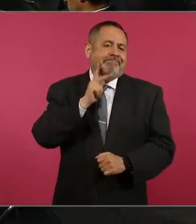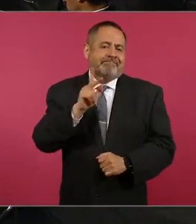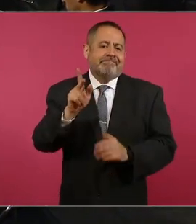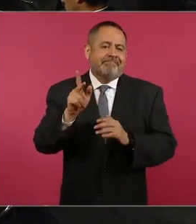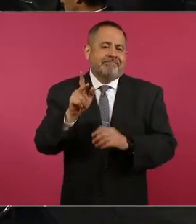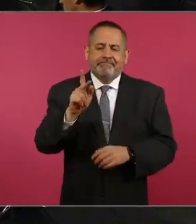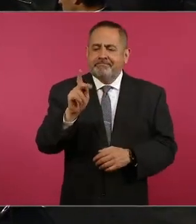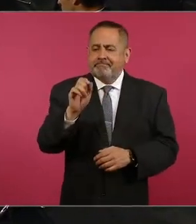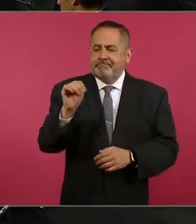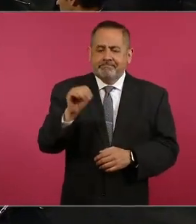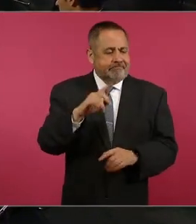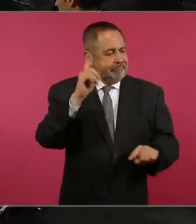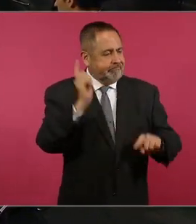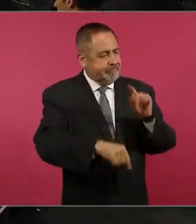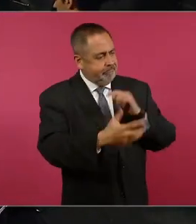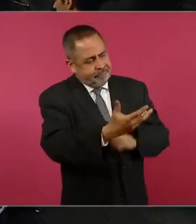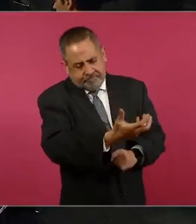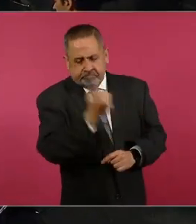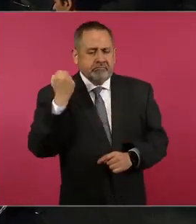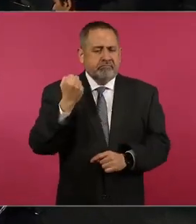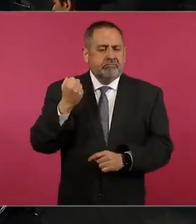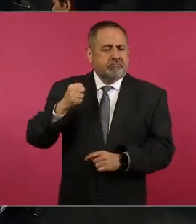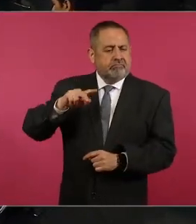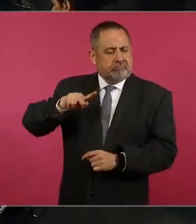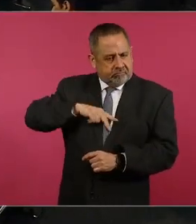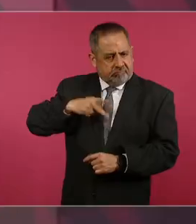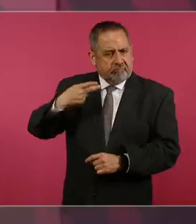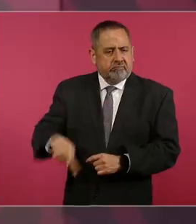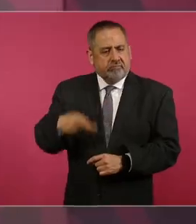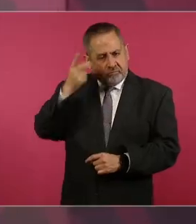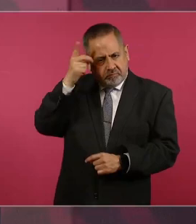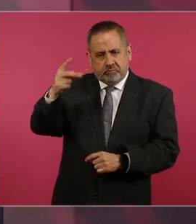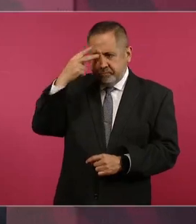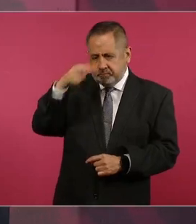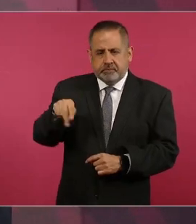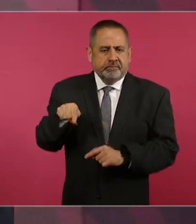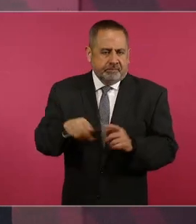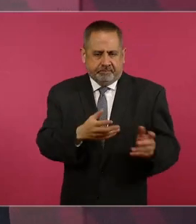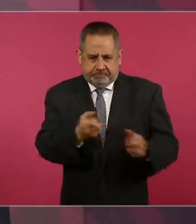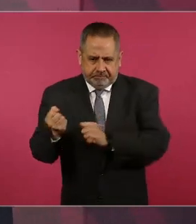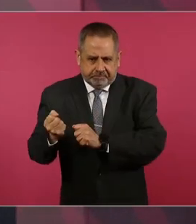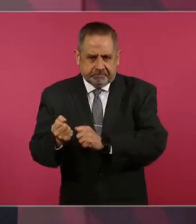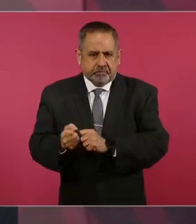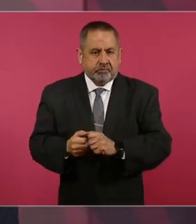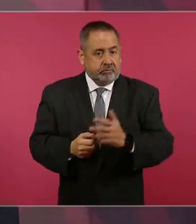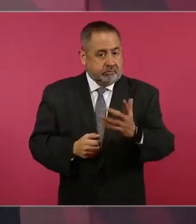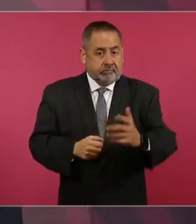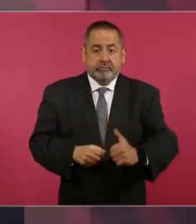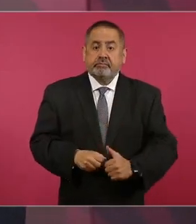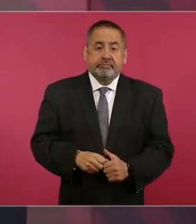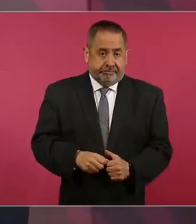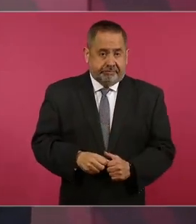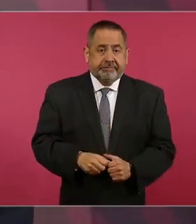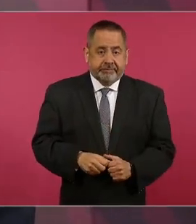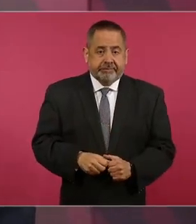para recuperar el petróleo, que fue una decisión